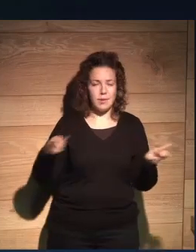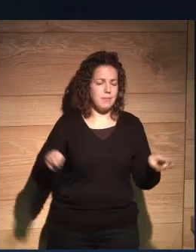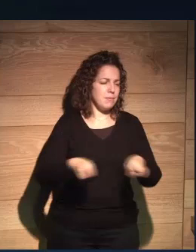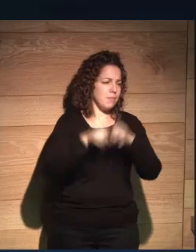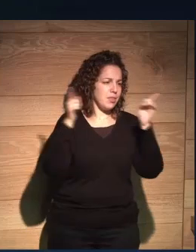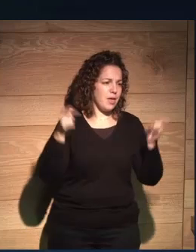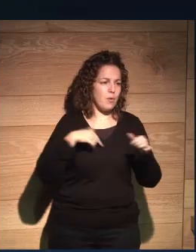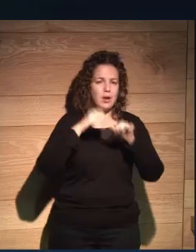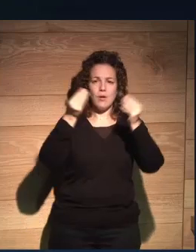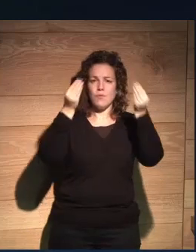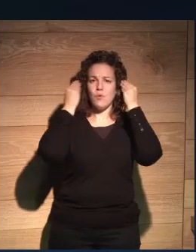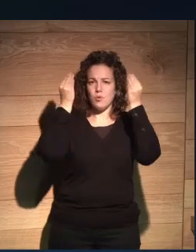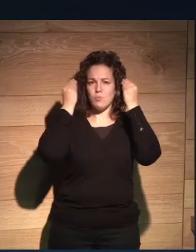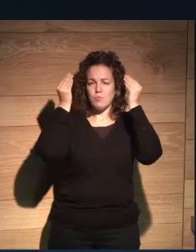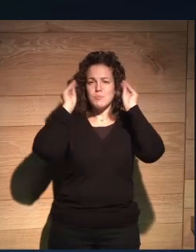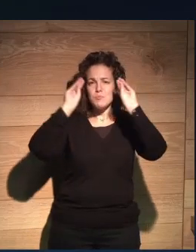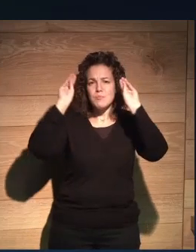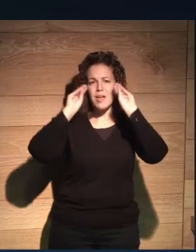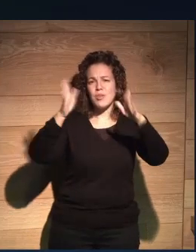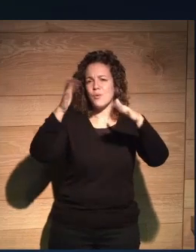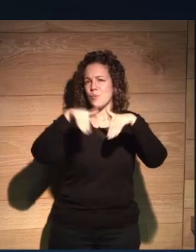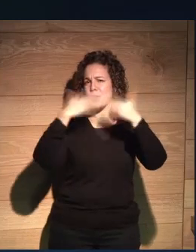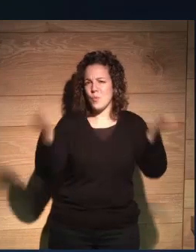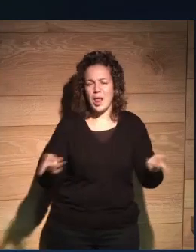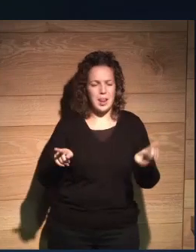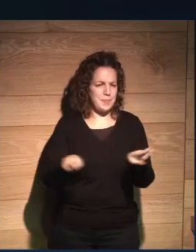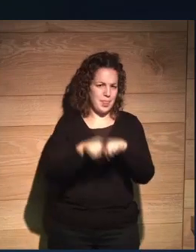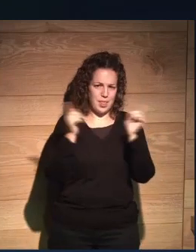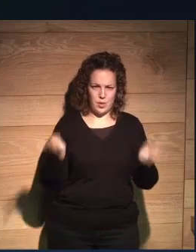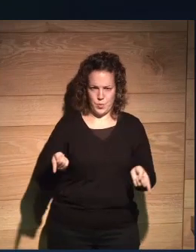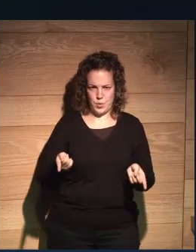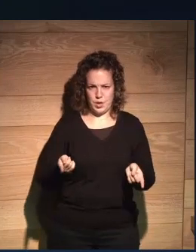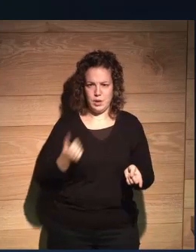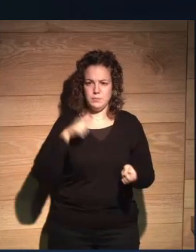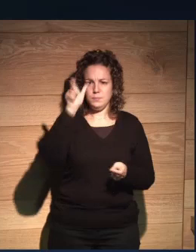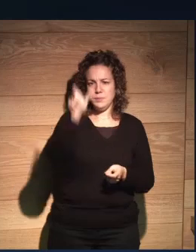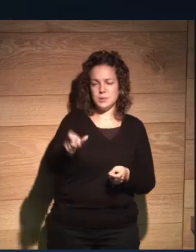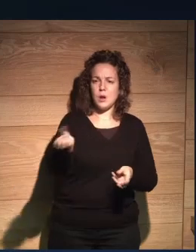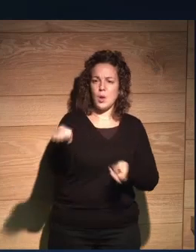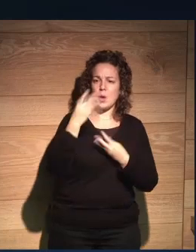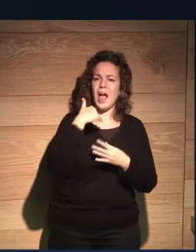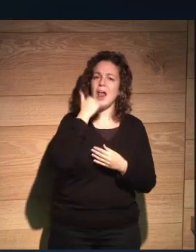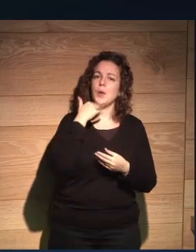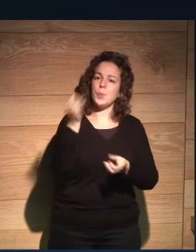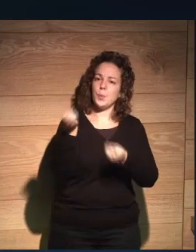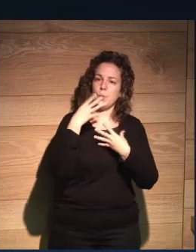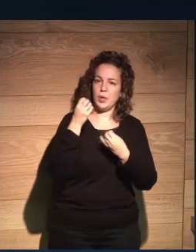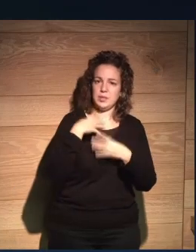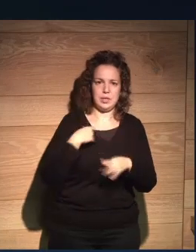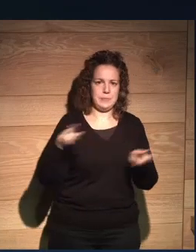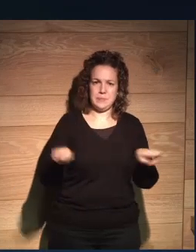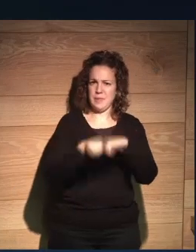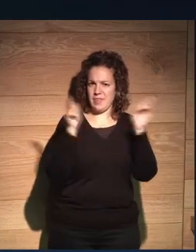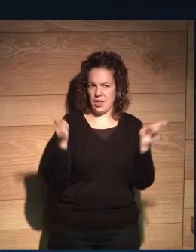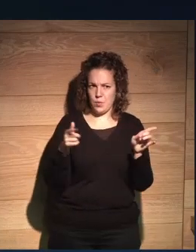igual cuál es la formación, cuál sea la formación de la persona que me está contando algo.